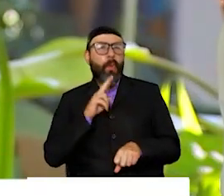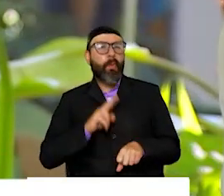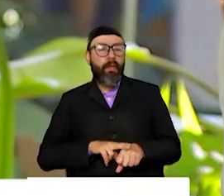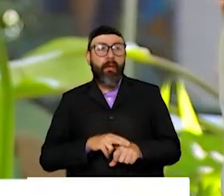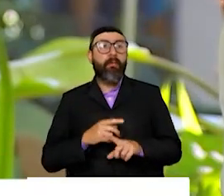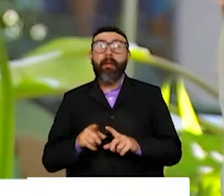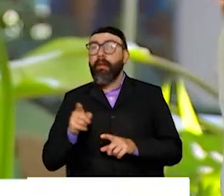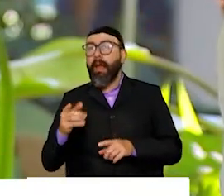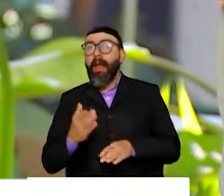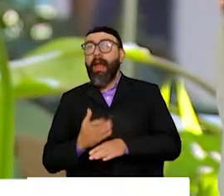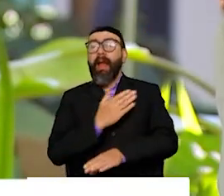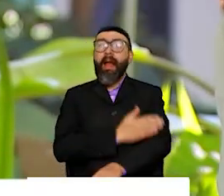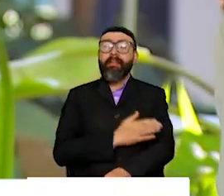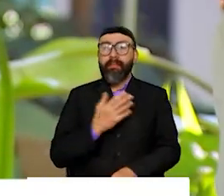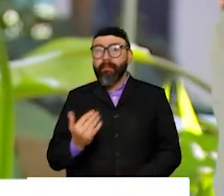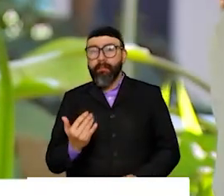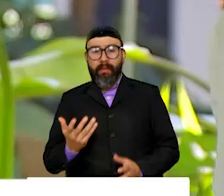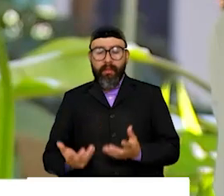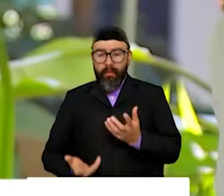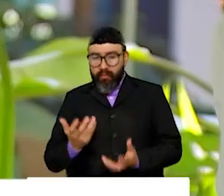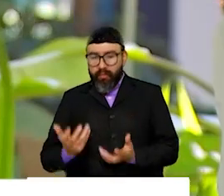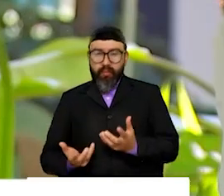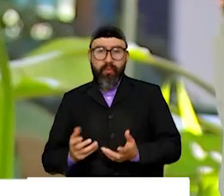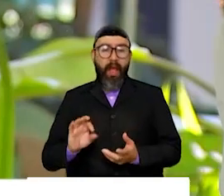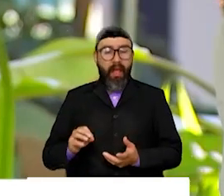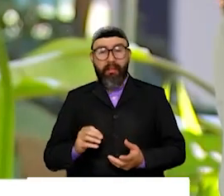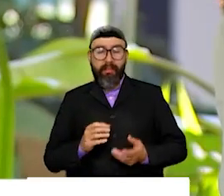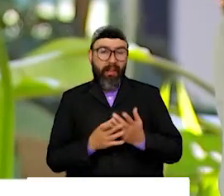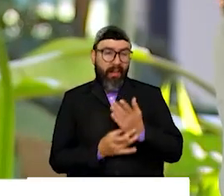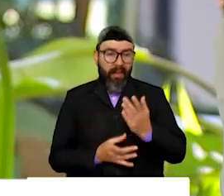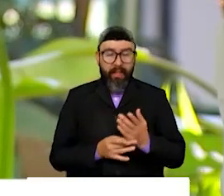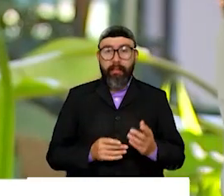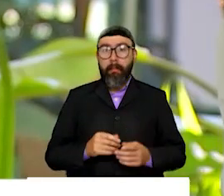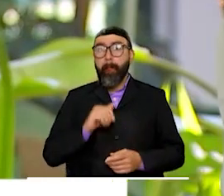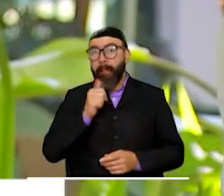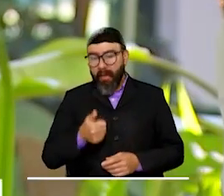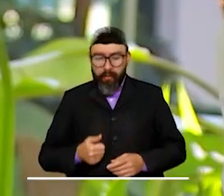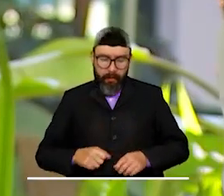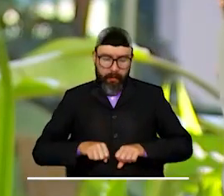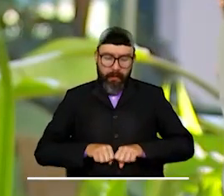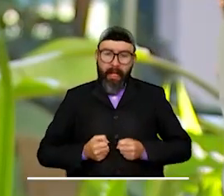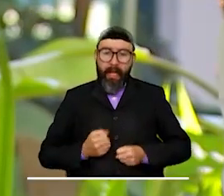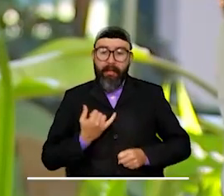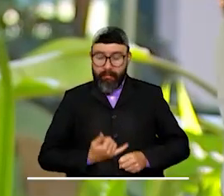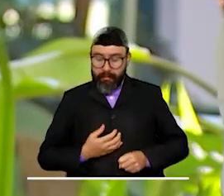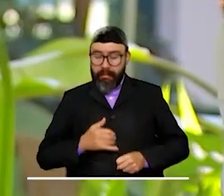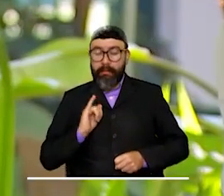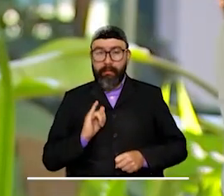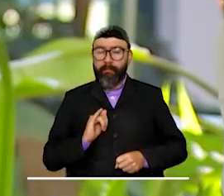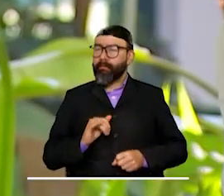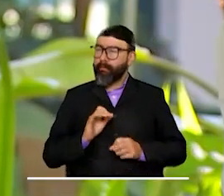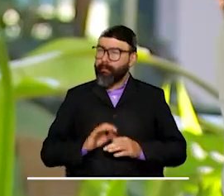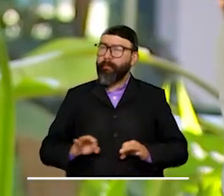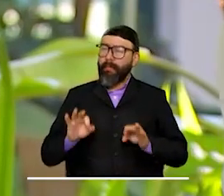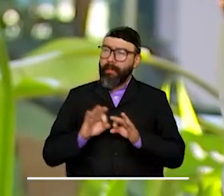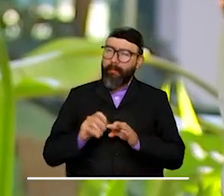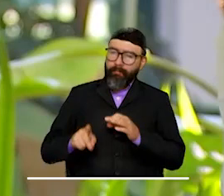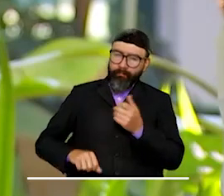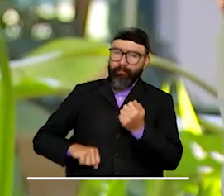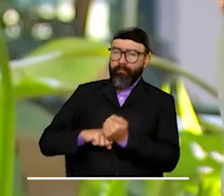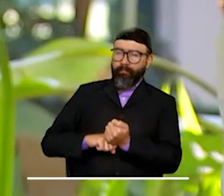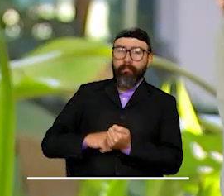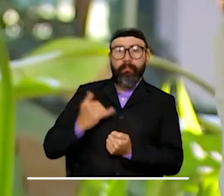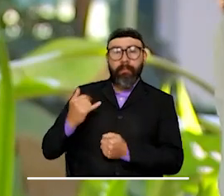rica en fritos, en grasas y que esto ya le ha ocasionado un daño más severo. Entonces es muy importante apoyarnos de la